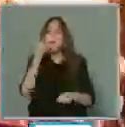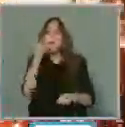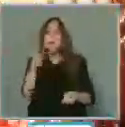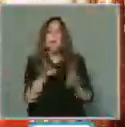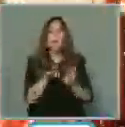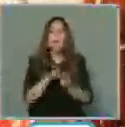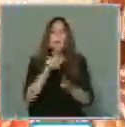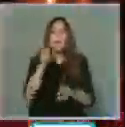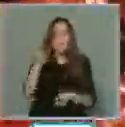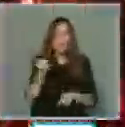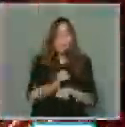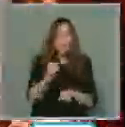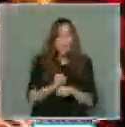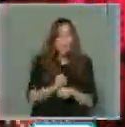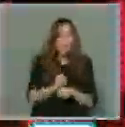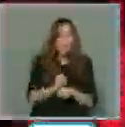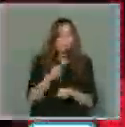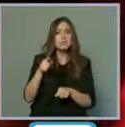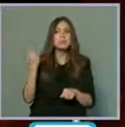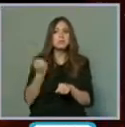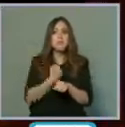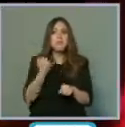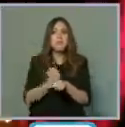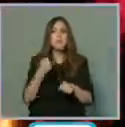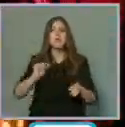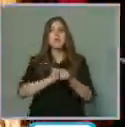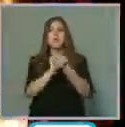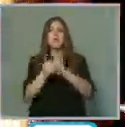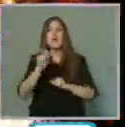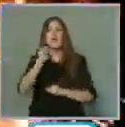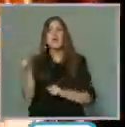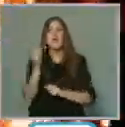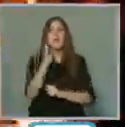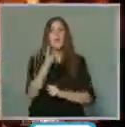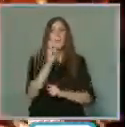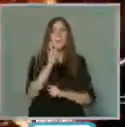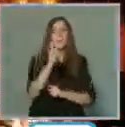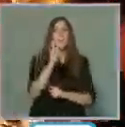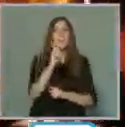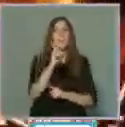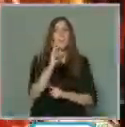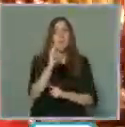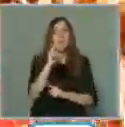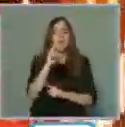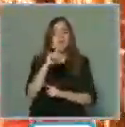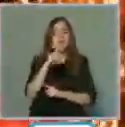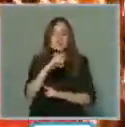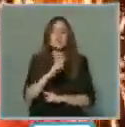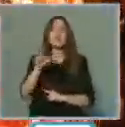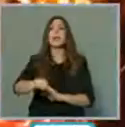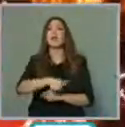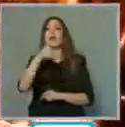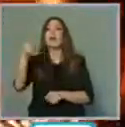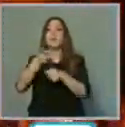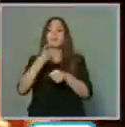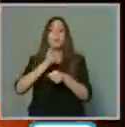este sábado. ¿Son zapatillas eso? Sí, ellos hacen performance. ¡Qué creativos! Ellos también han invitado